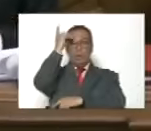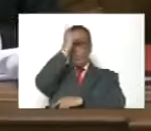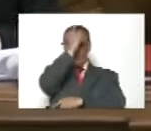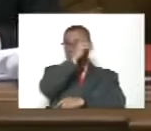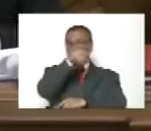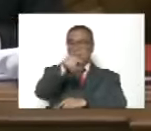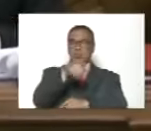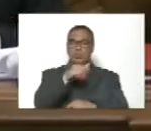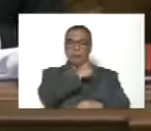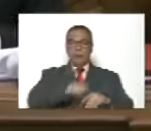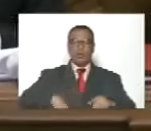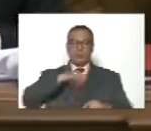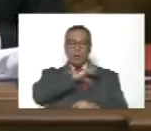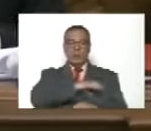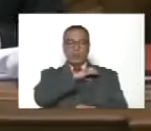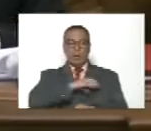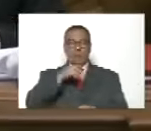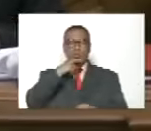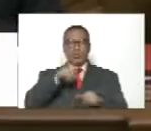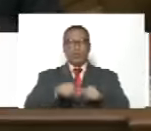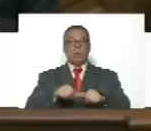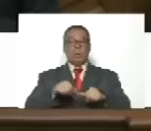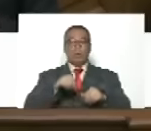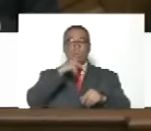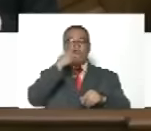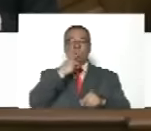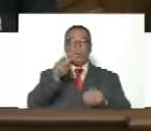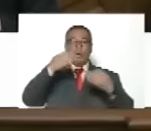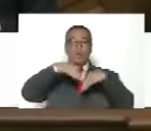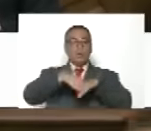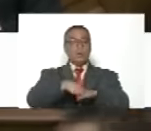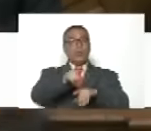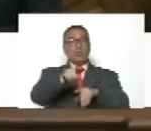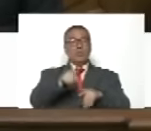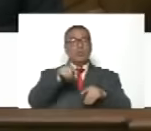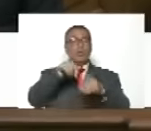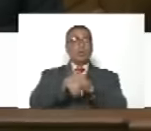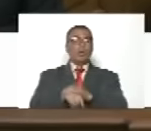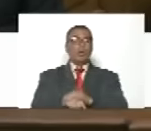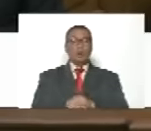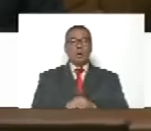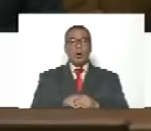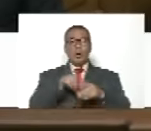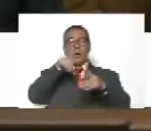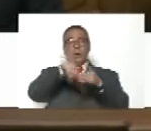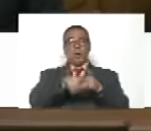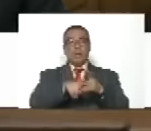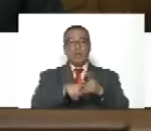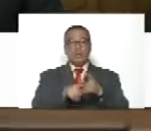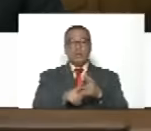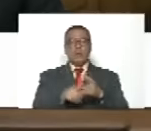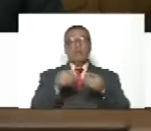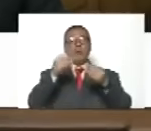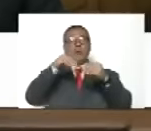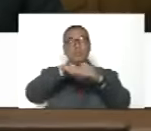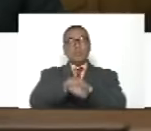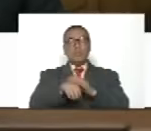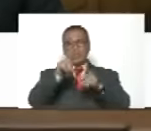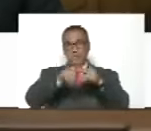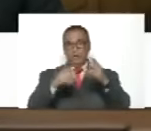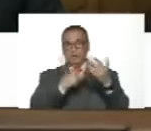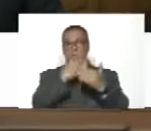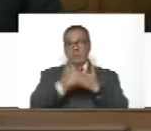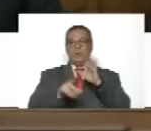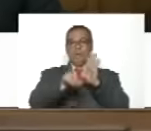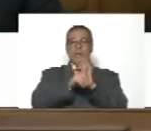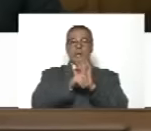Cabello Rondón, presidente de la Comisión Permanente de Política Interior, mediante la cual remite el informe para su segunda discusión del proyecto